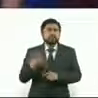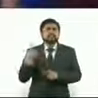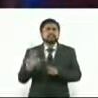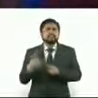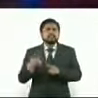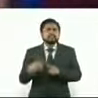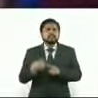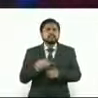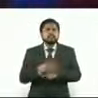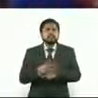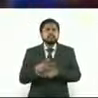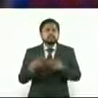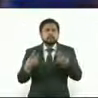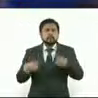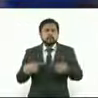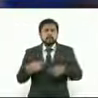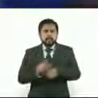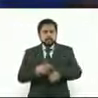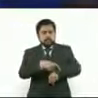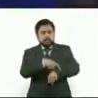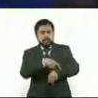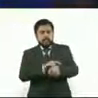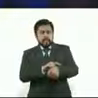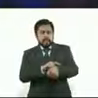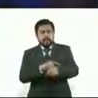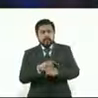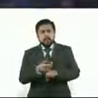los competidores que portan brazalete verde.